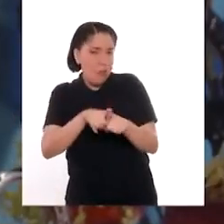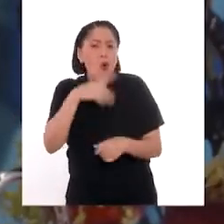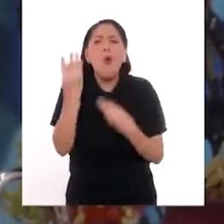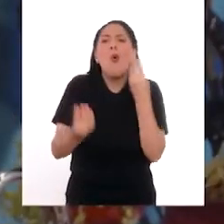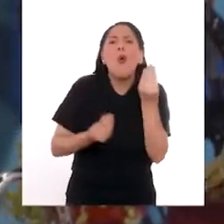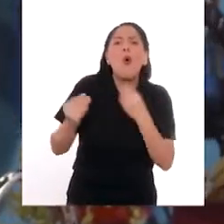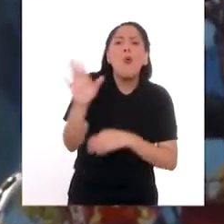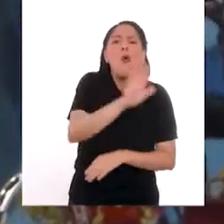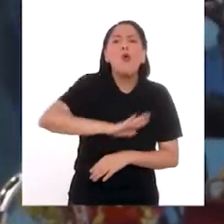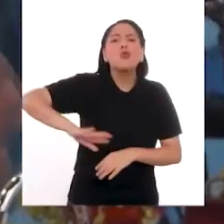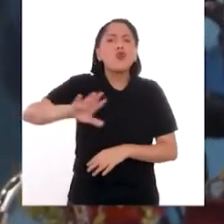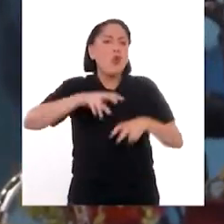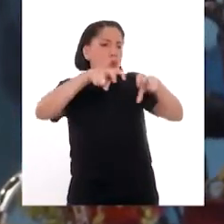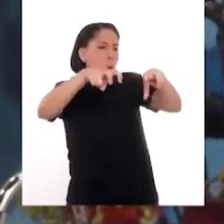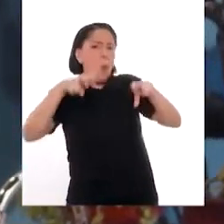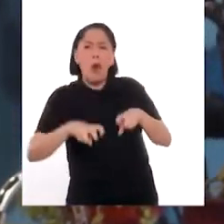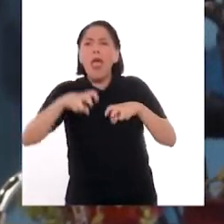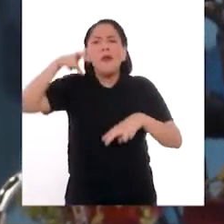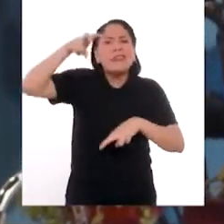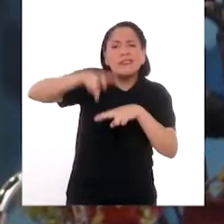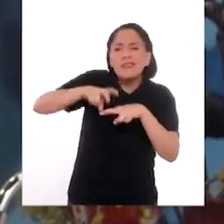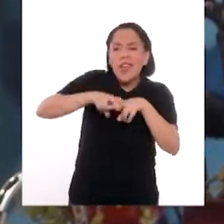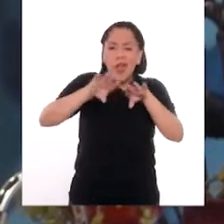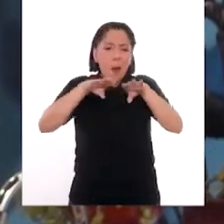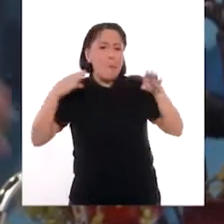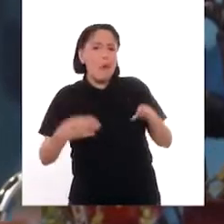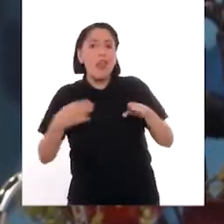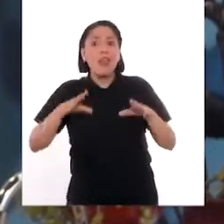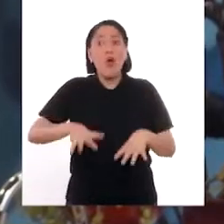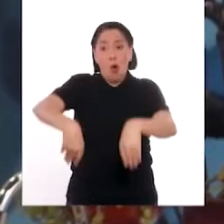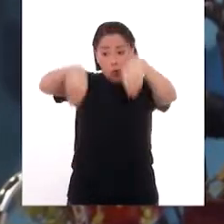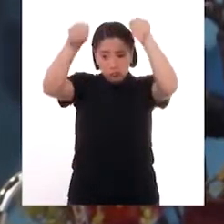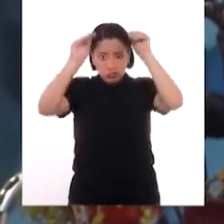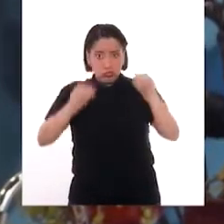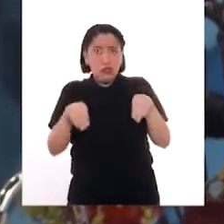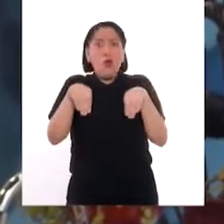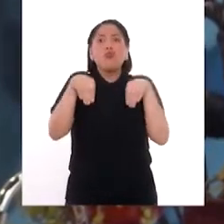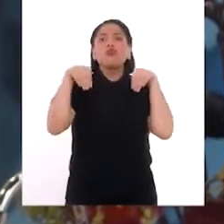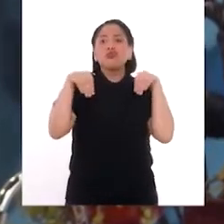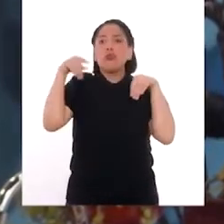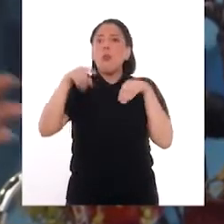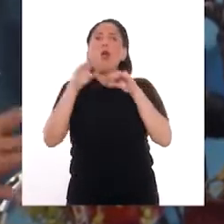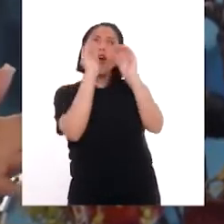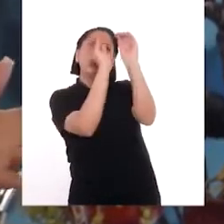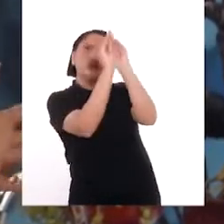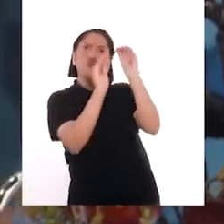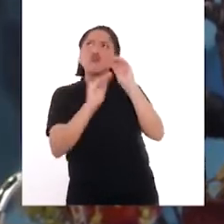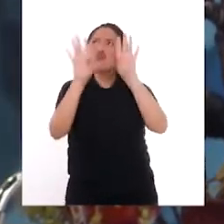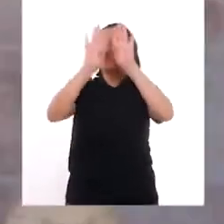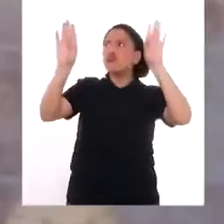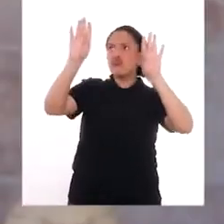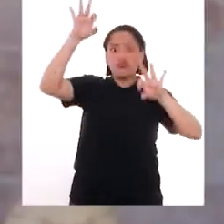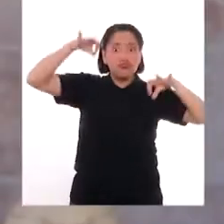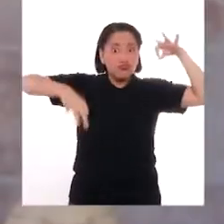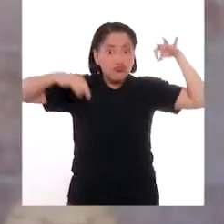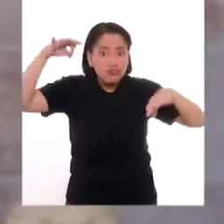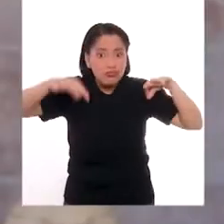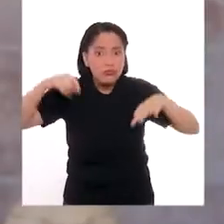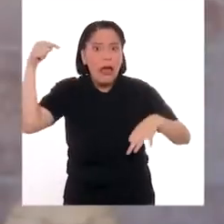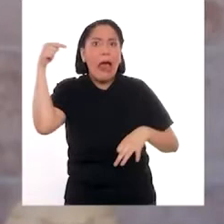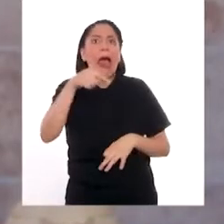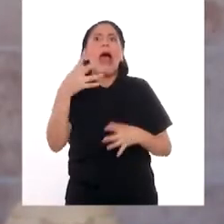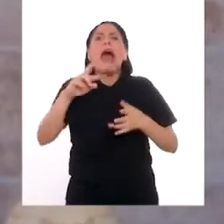También pueden utilizar algunos muebles, sillas, mesas o sábanas para armar la escenografía. Ya sé,